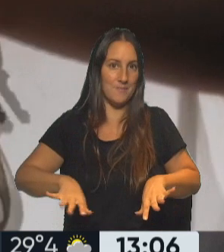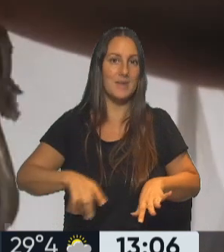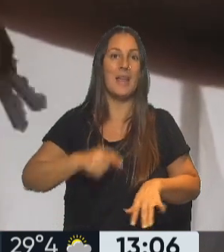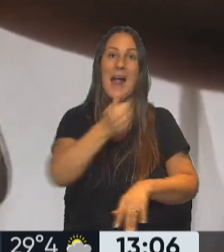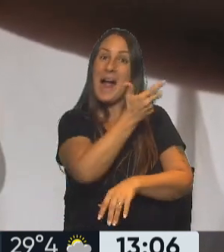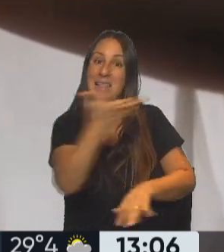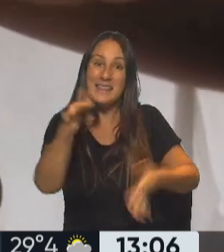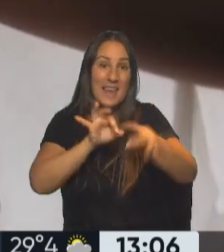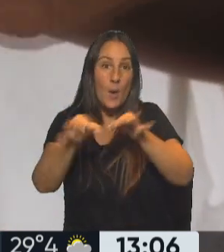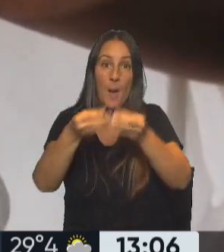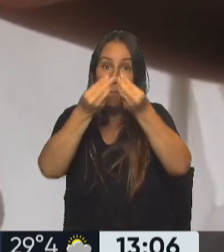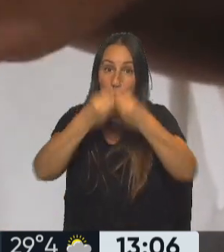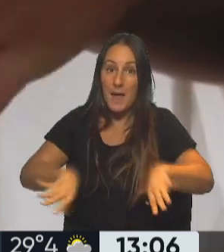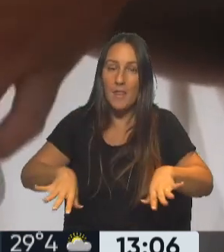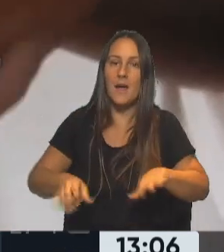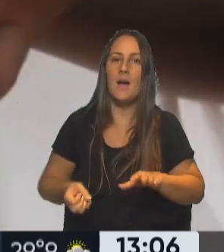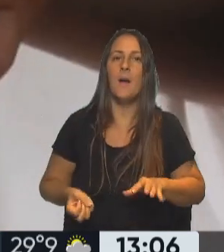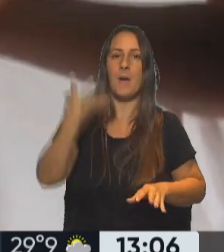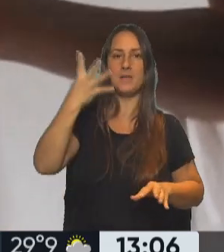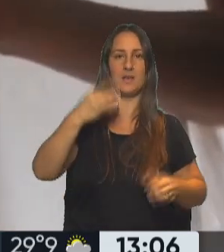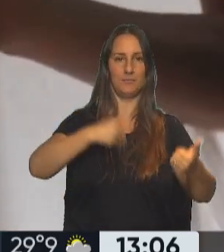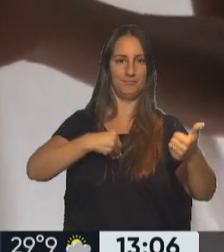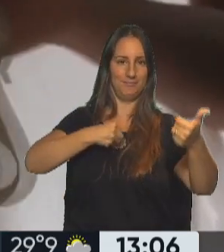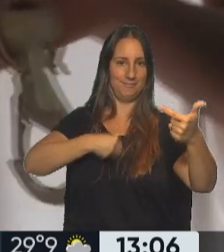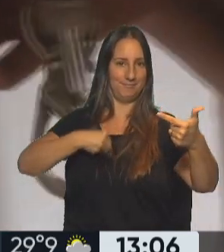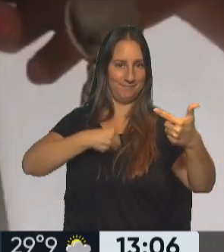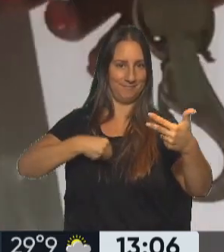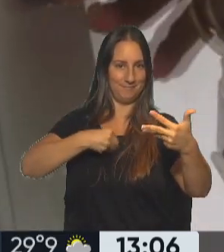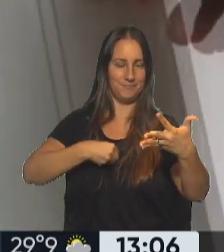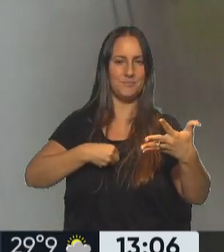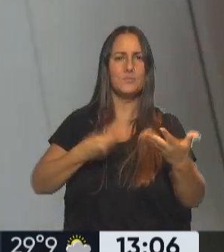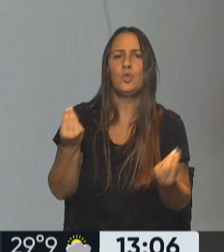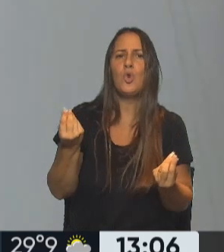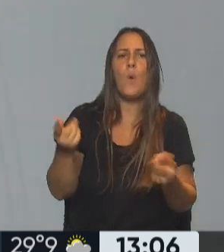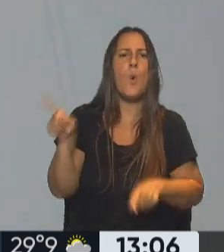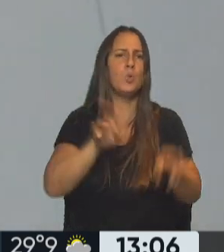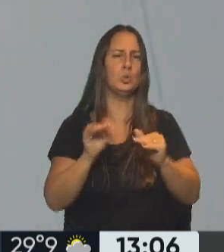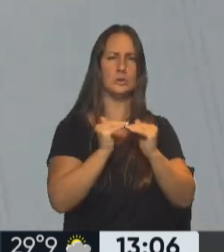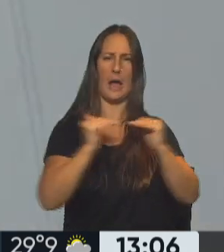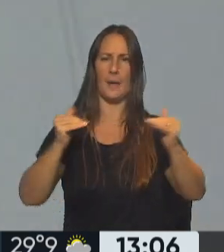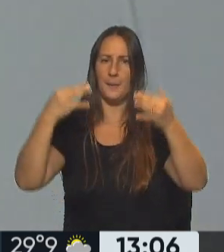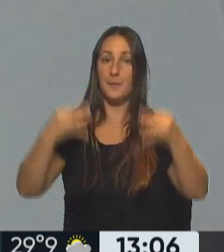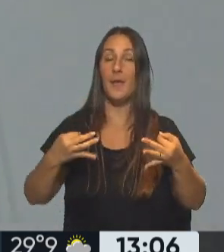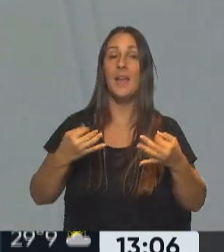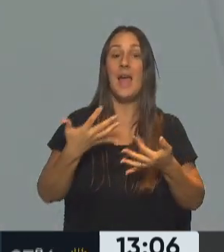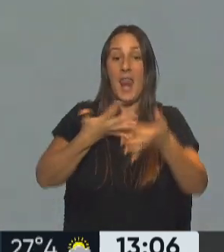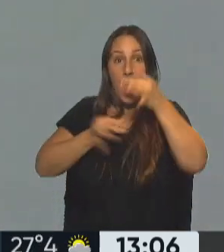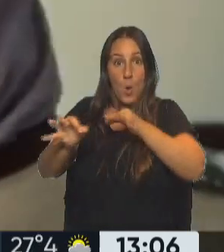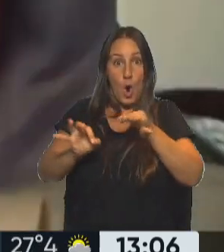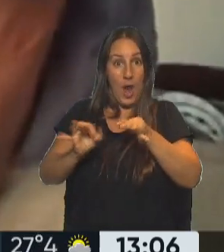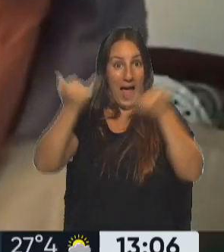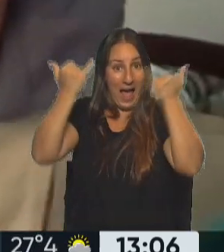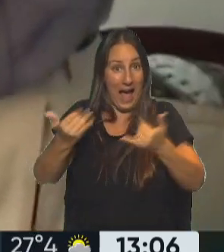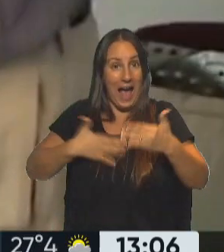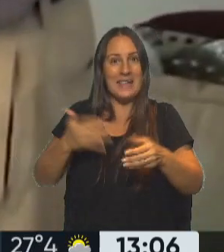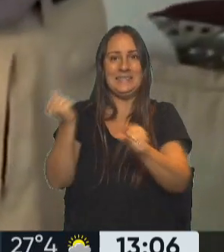esa cantidad de neuronas, aparecen los signos que recién comentábamos. ¿Y cómo lo compensás? Haciendo que las neuronas que están hagan